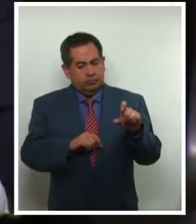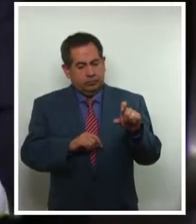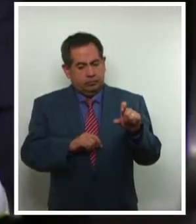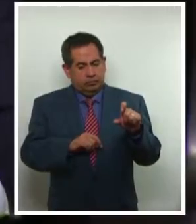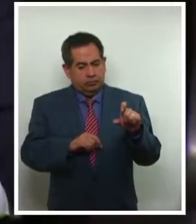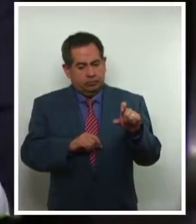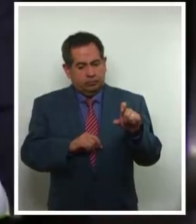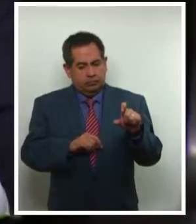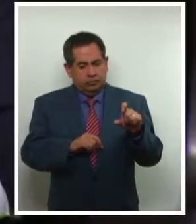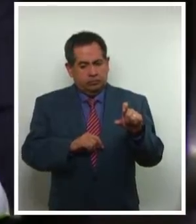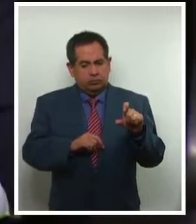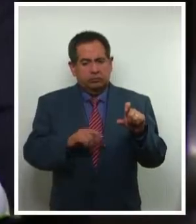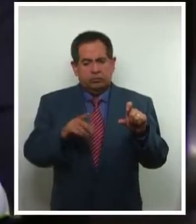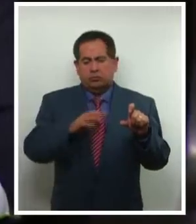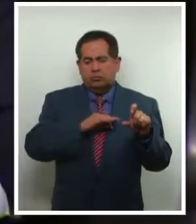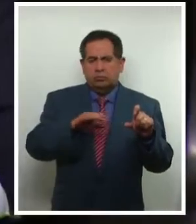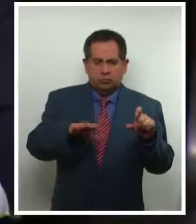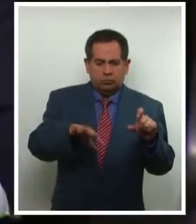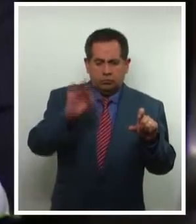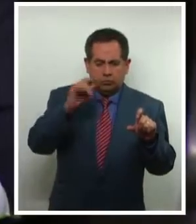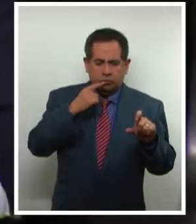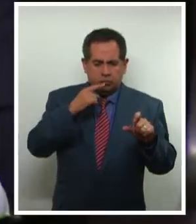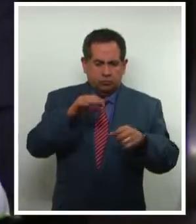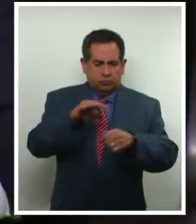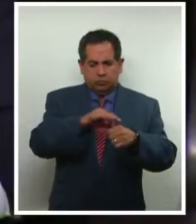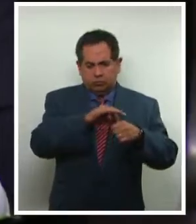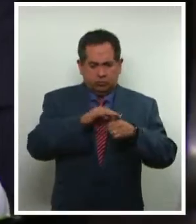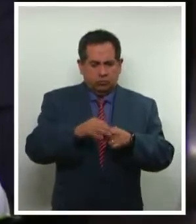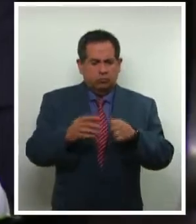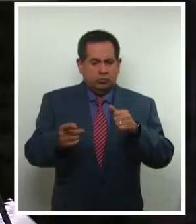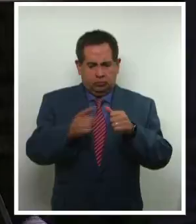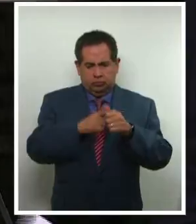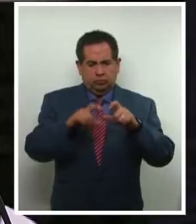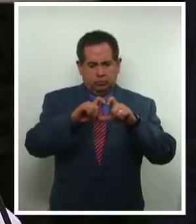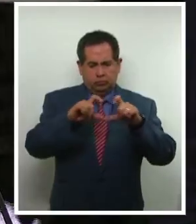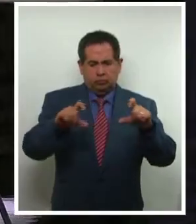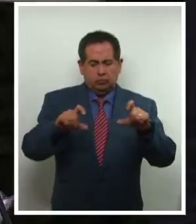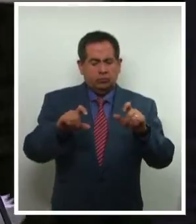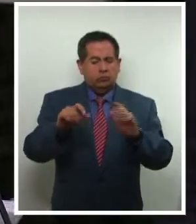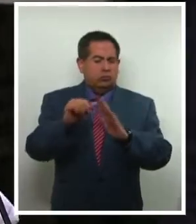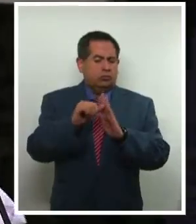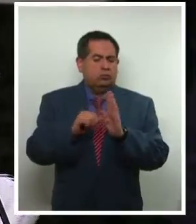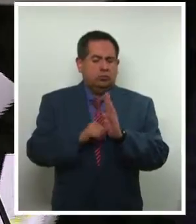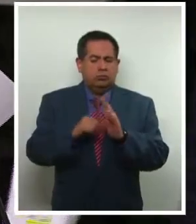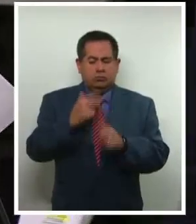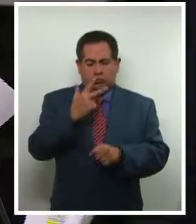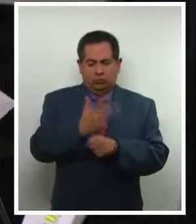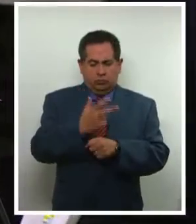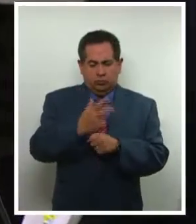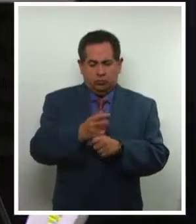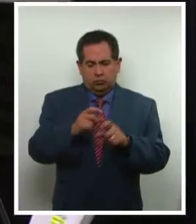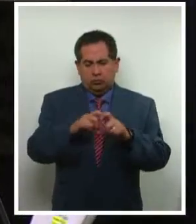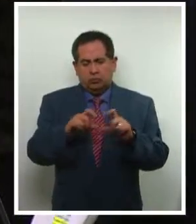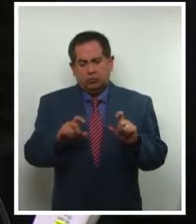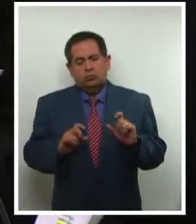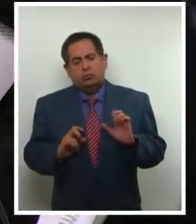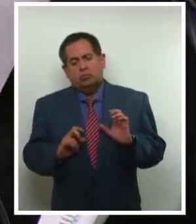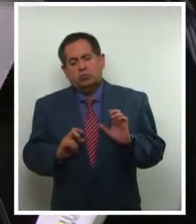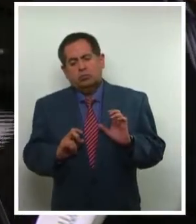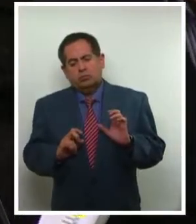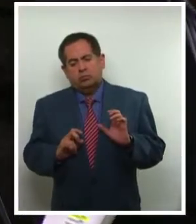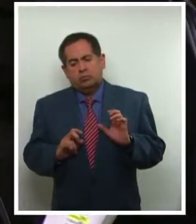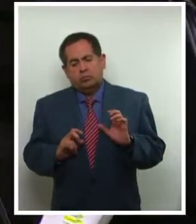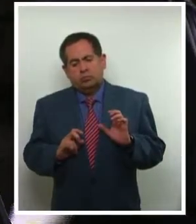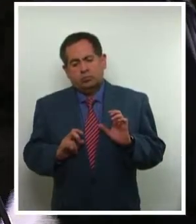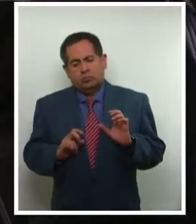Porque podríamos encontrar una solución. Lo que está votado es el primer párrafo del artículo 8º transitorio. Pues aquí, si